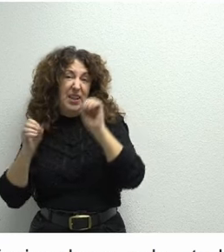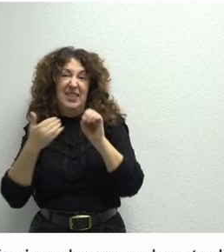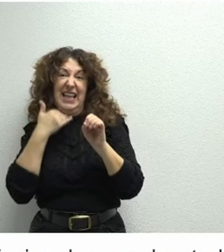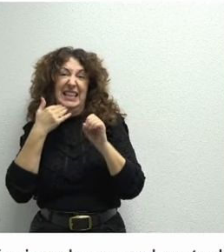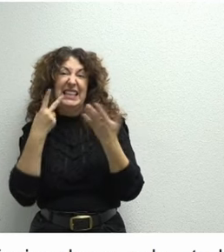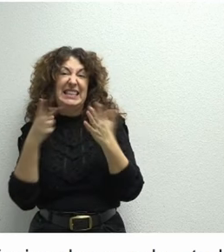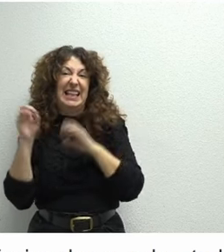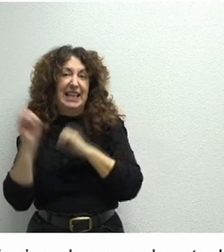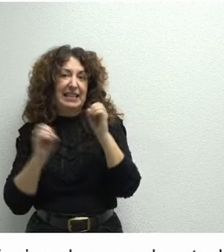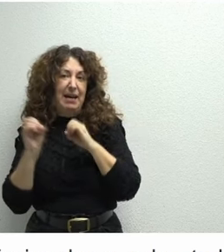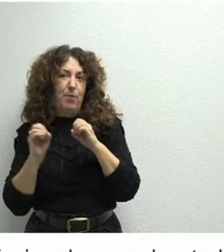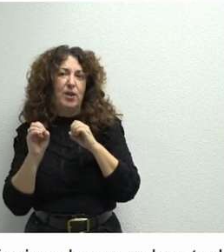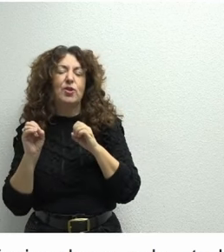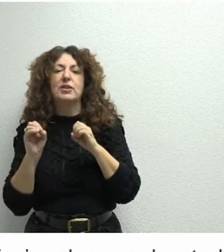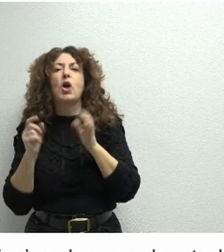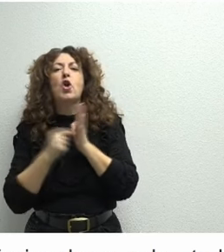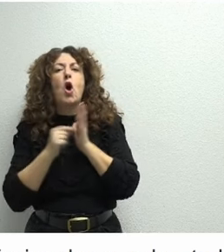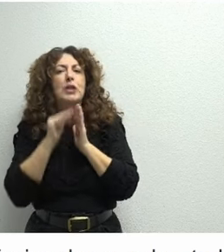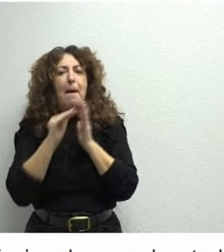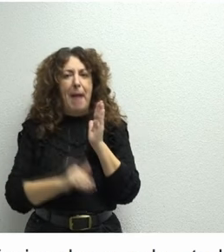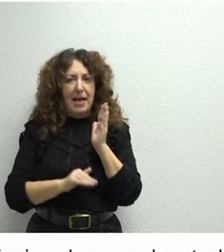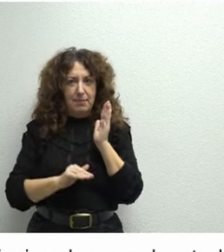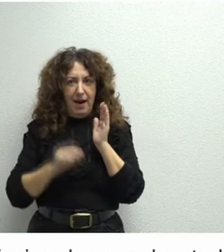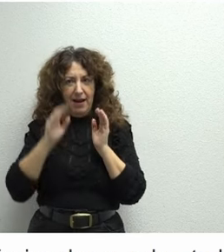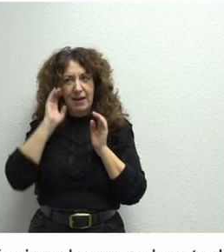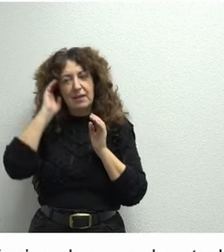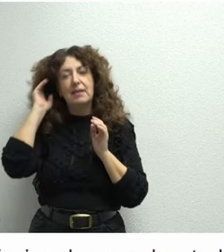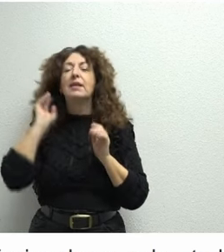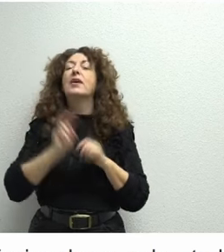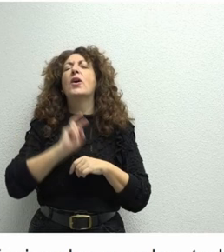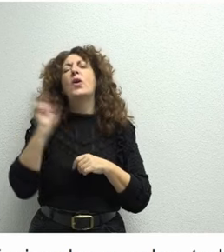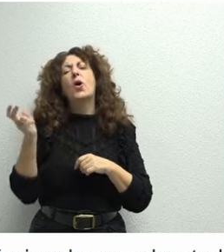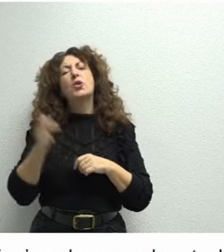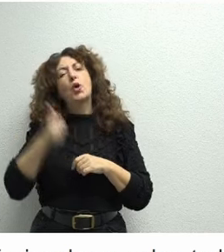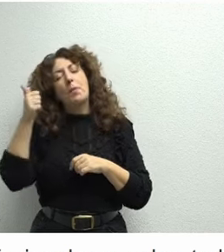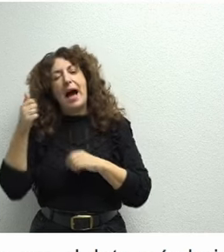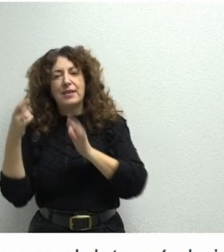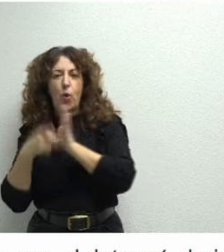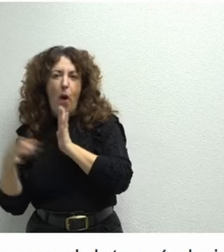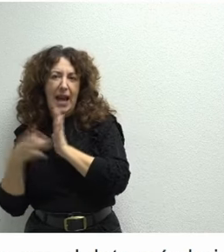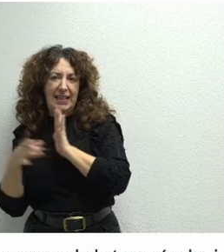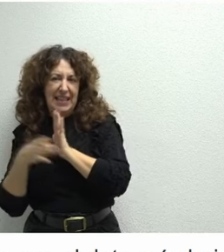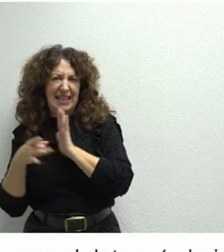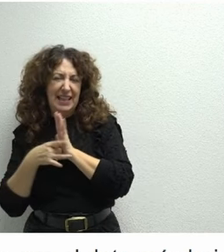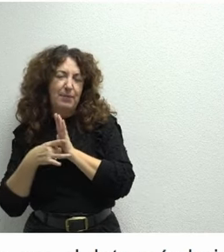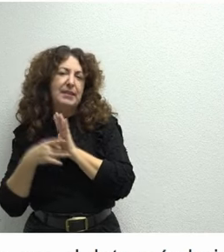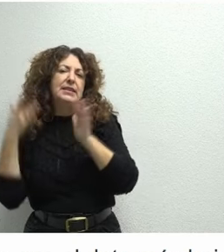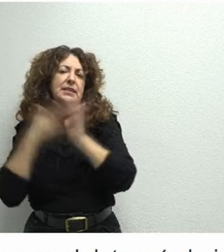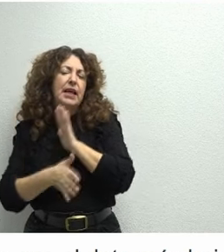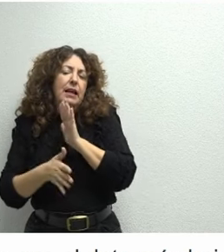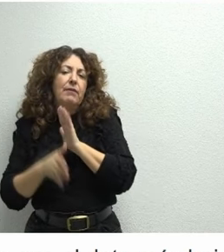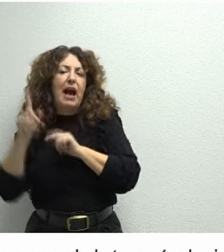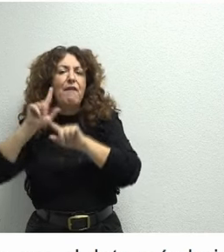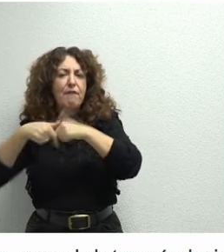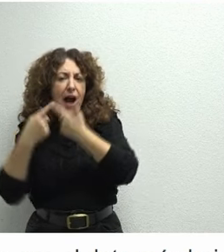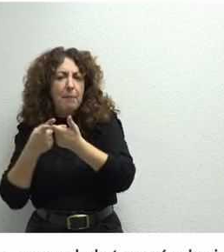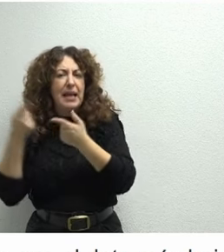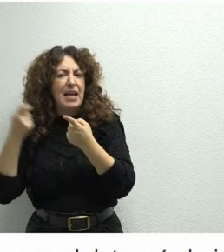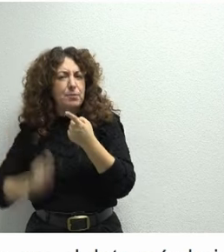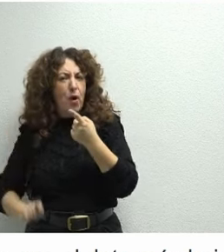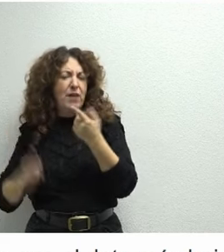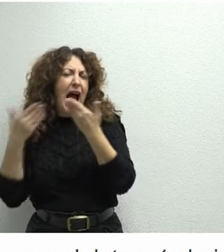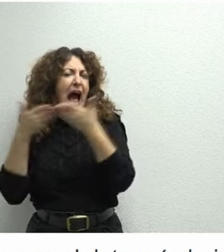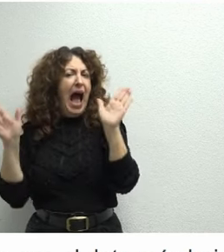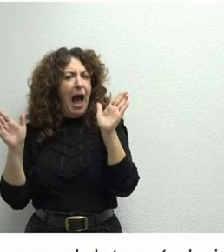por. y también había una parte un poco más cualitativa vale un poco abierta a que familias o profesionales nos